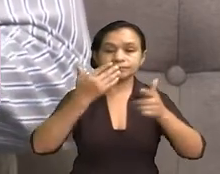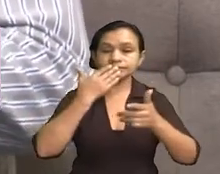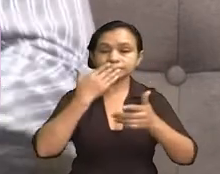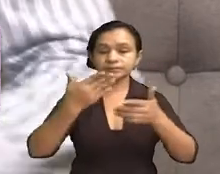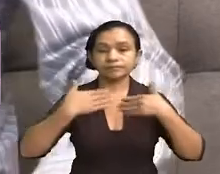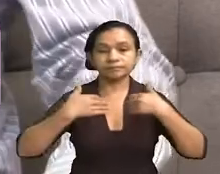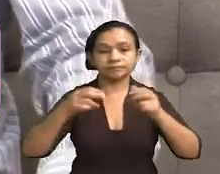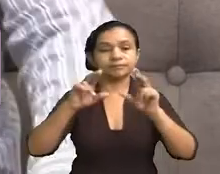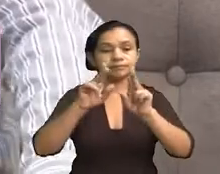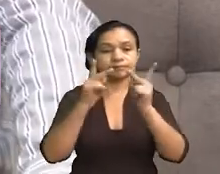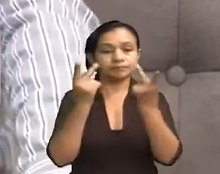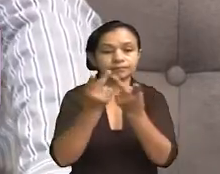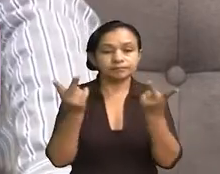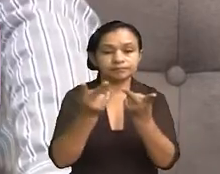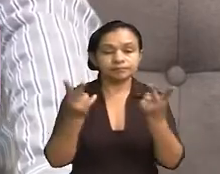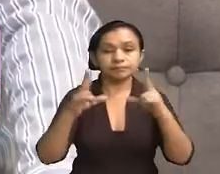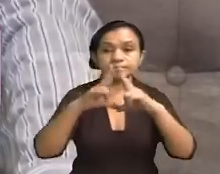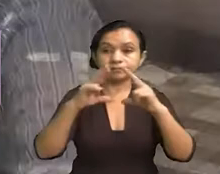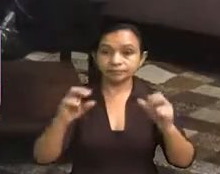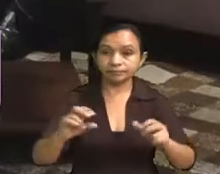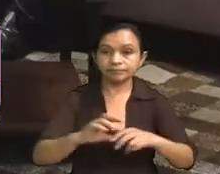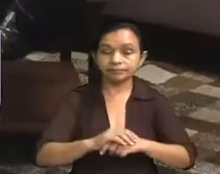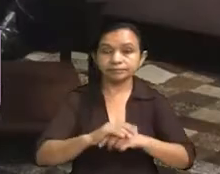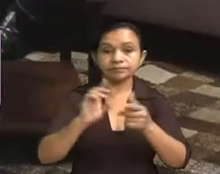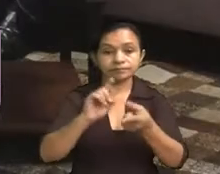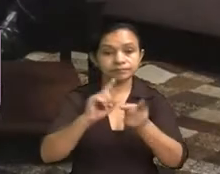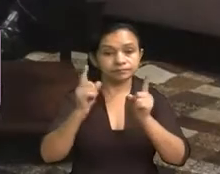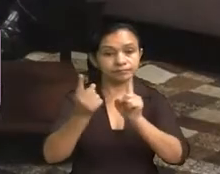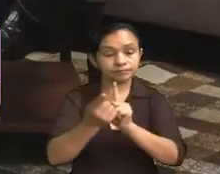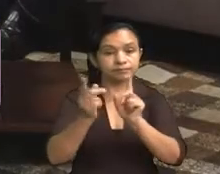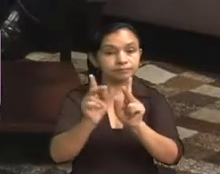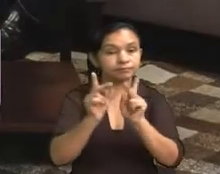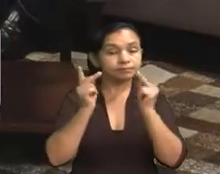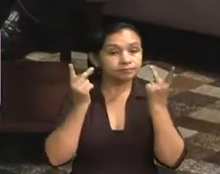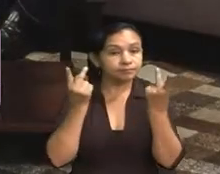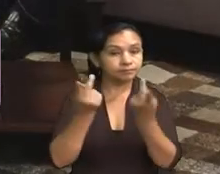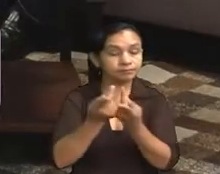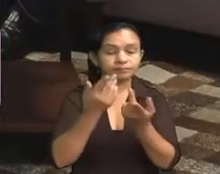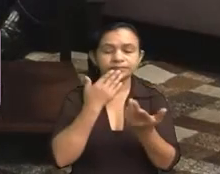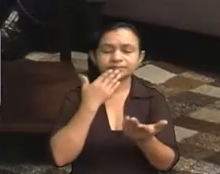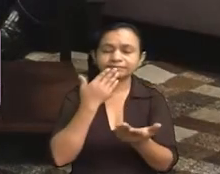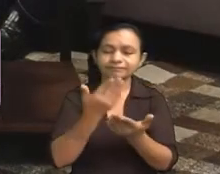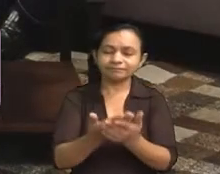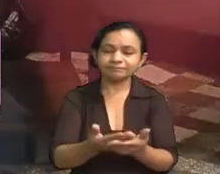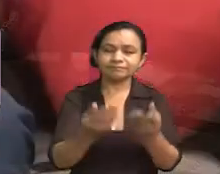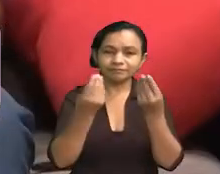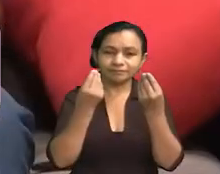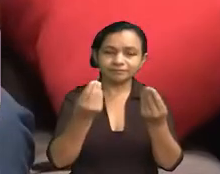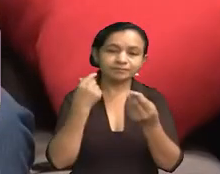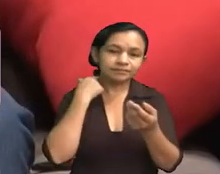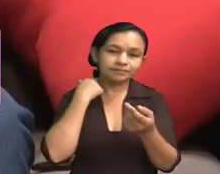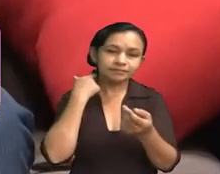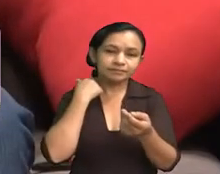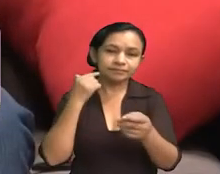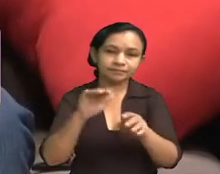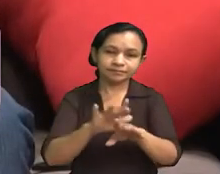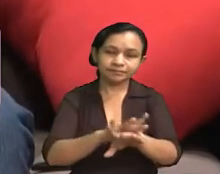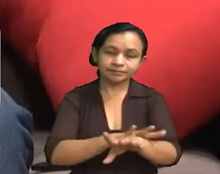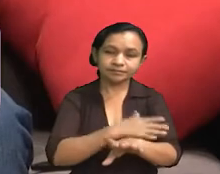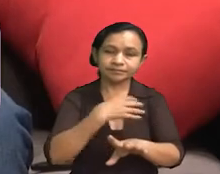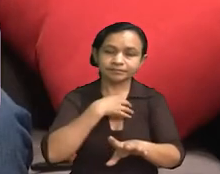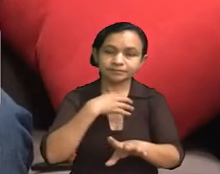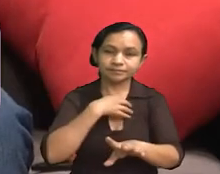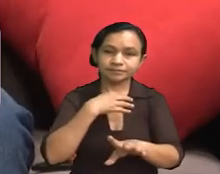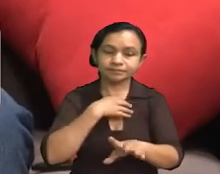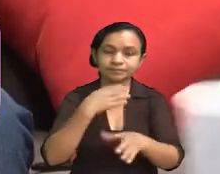pueblo nicaragüense. Y sin duda alguna transformación es que nuestro pueblo agradece, siente, bueno, es que siente como suyo. Cuando